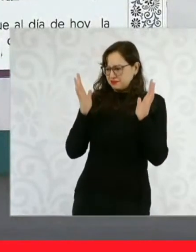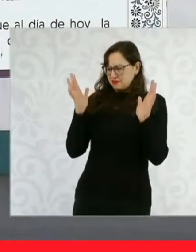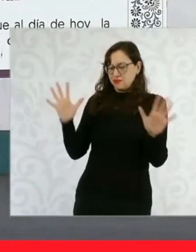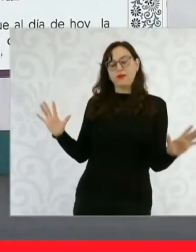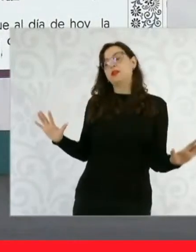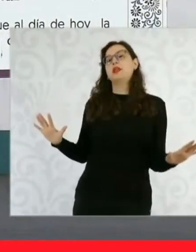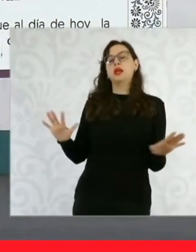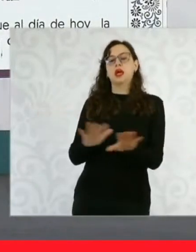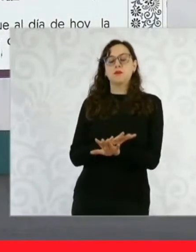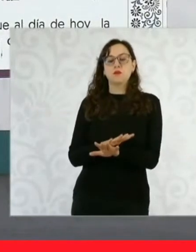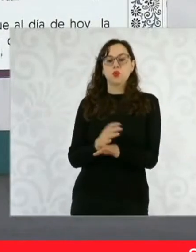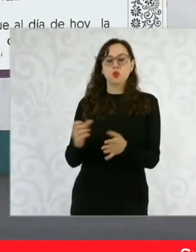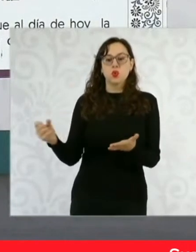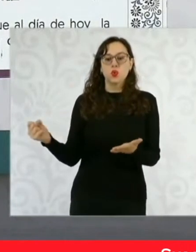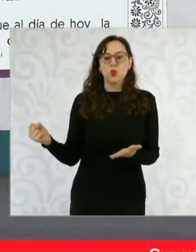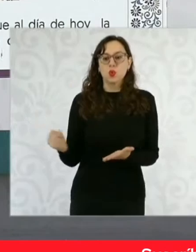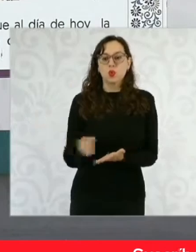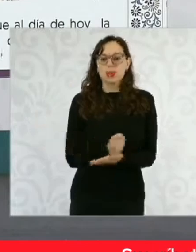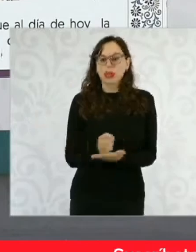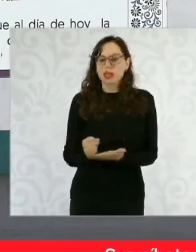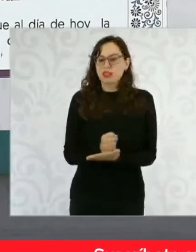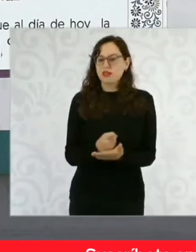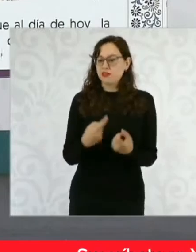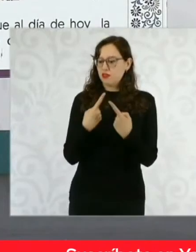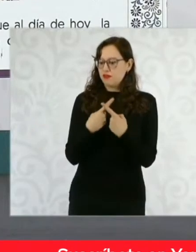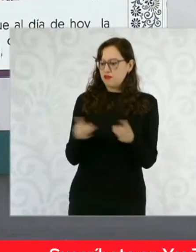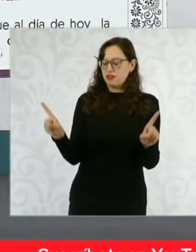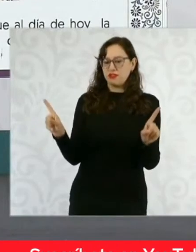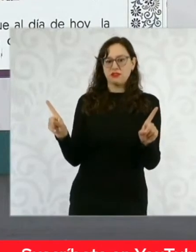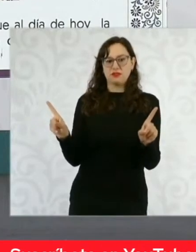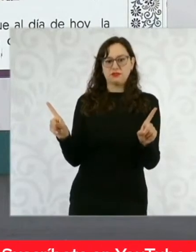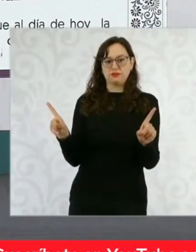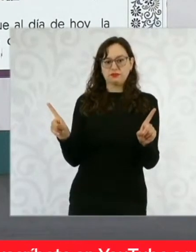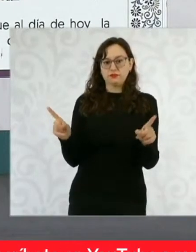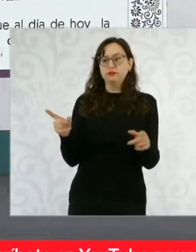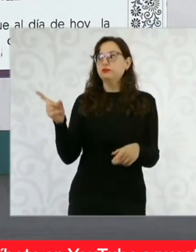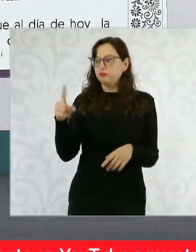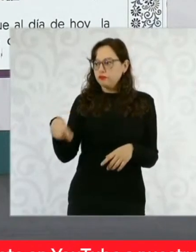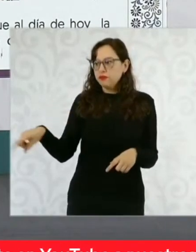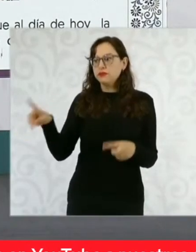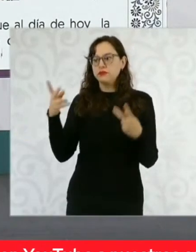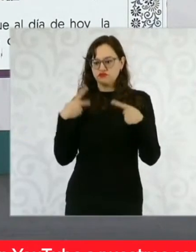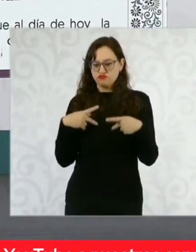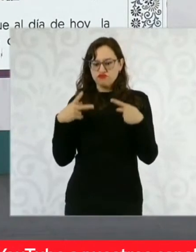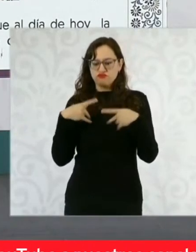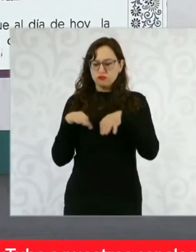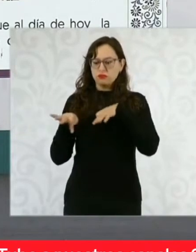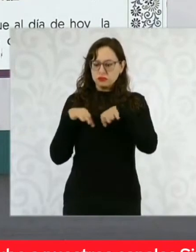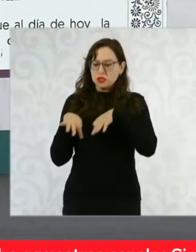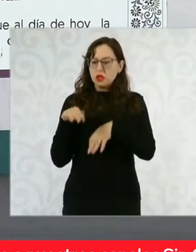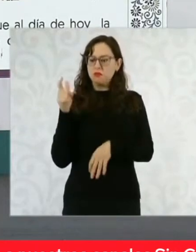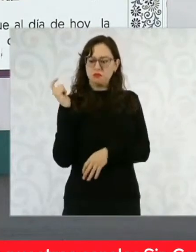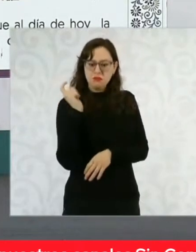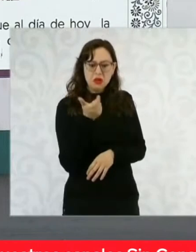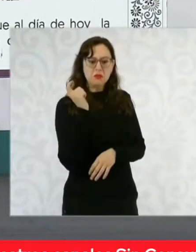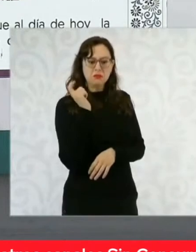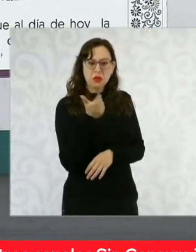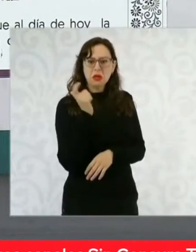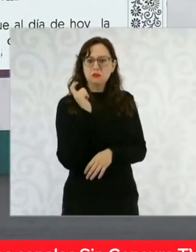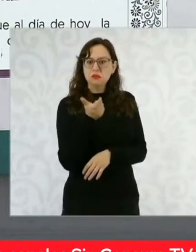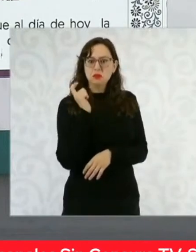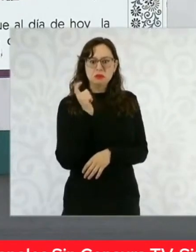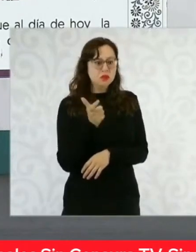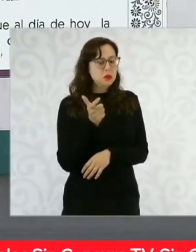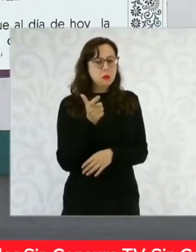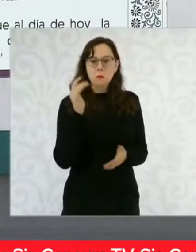característica fue que, a pesar de que los derechohabientes realizaban sus pagos correspondientes,